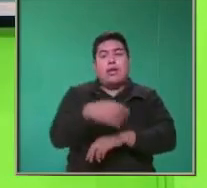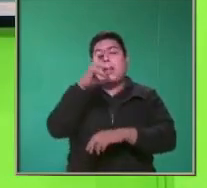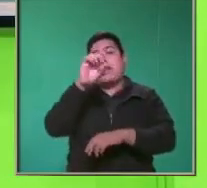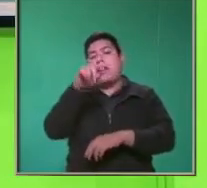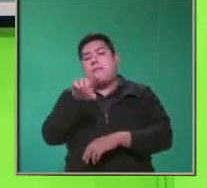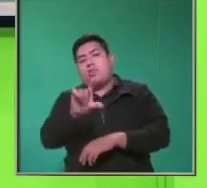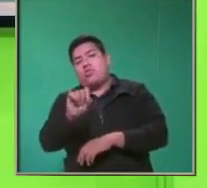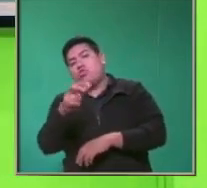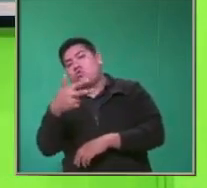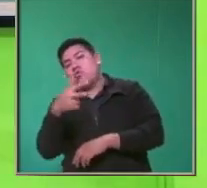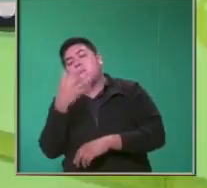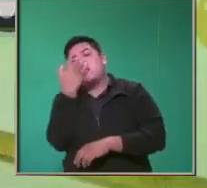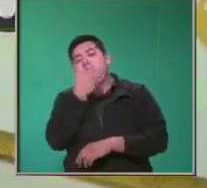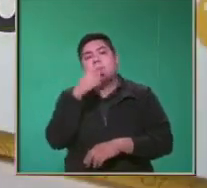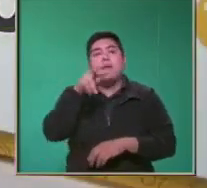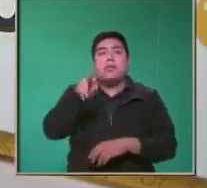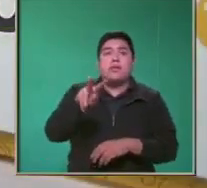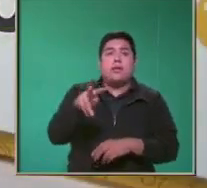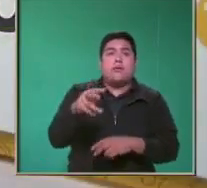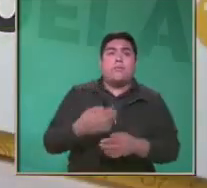28, en Escuela TV.